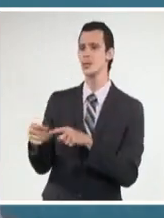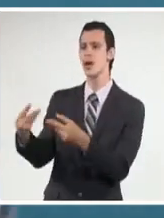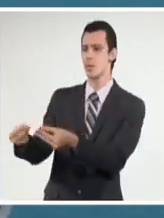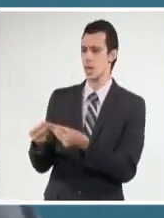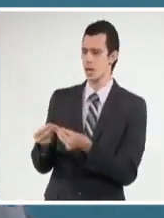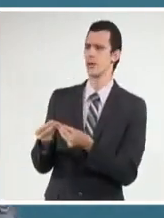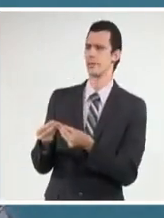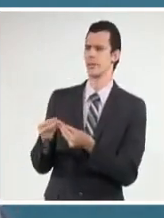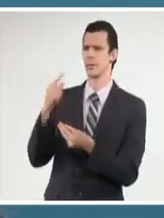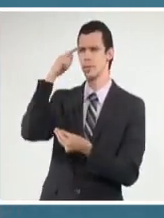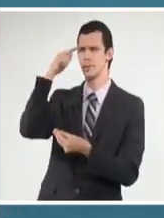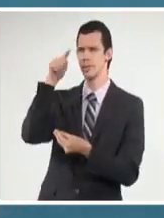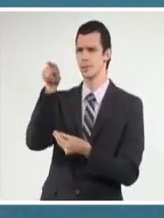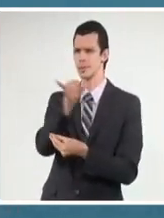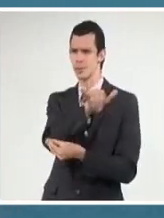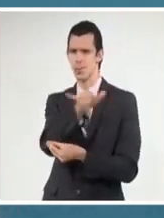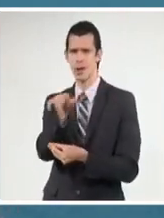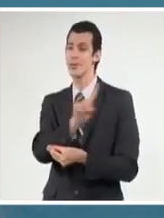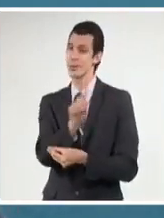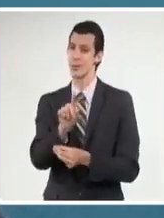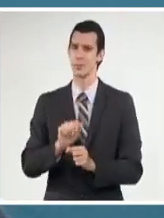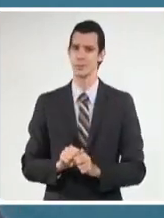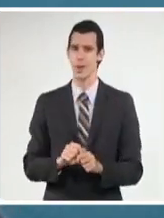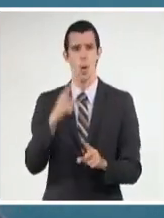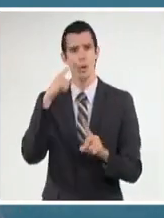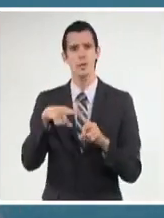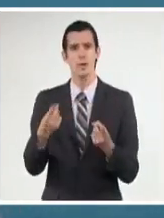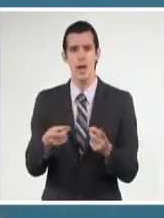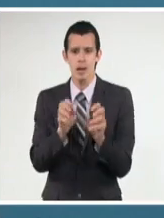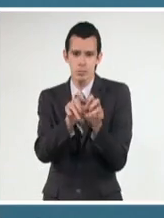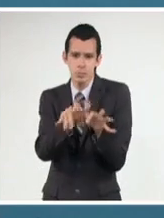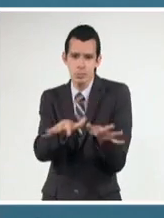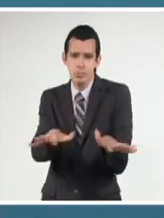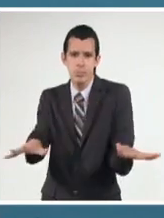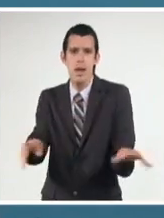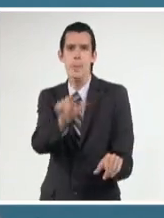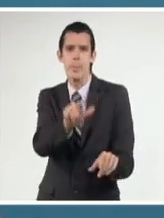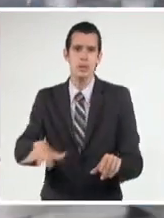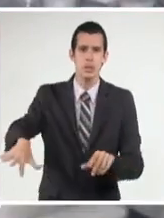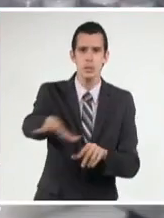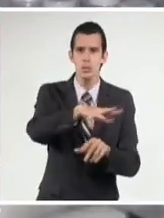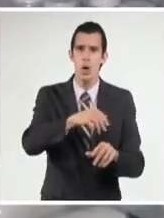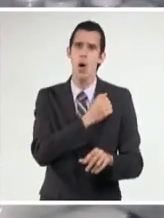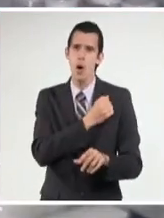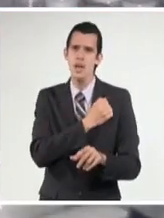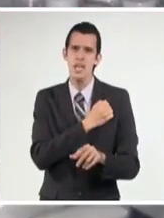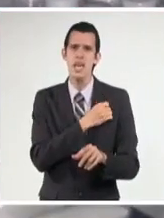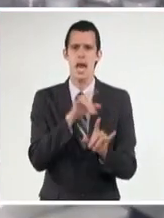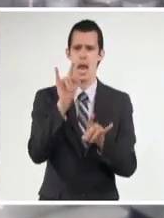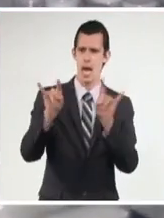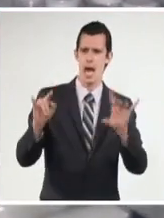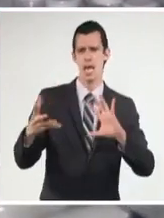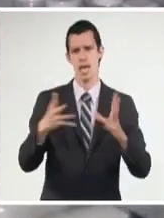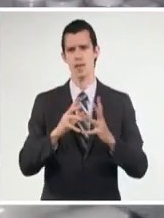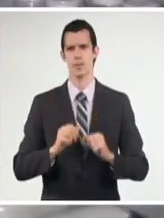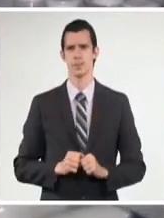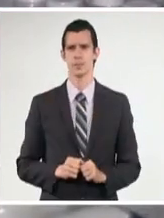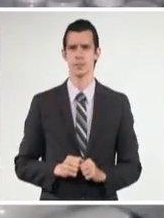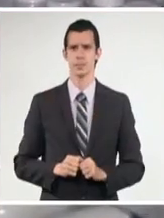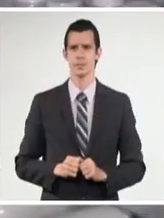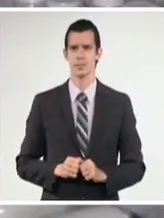perfeccionar para llegar hacia estas personas que son las que tienen la mayor cantidad de acumulación de medicamentos para la venta ilícita. Las farmacias comunitarias se